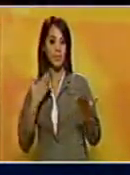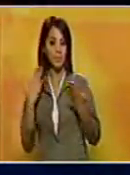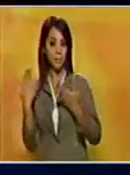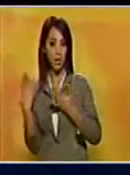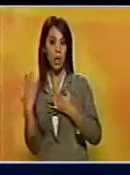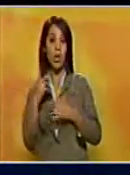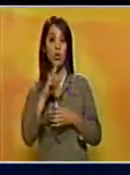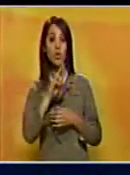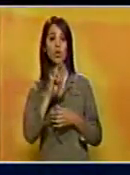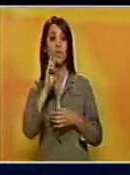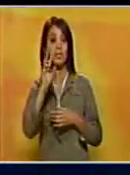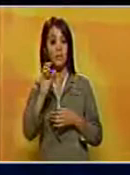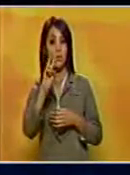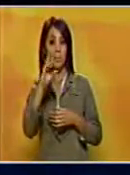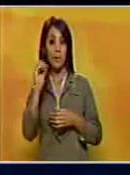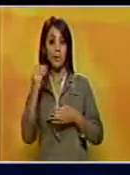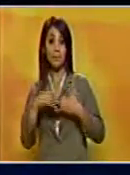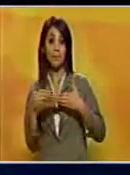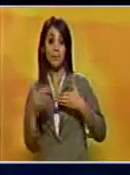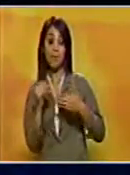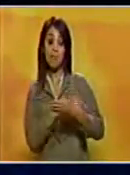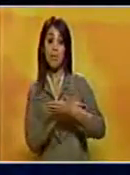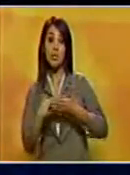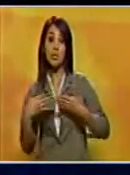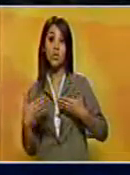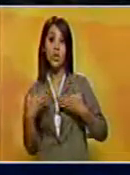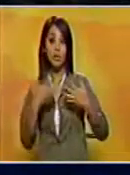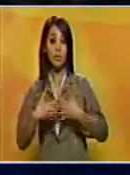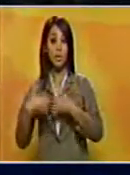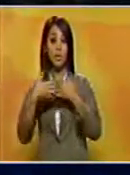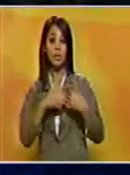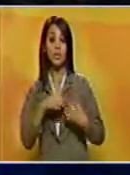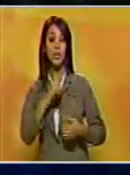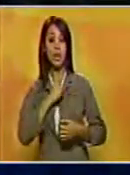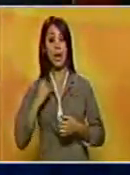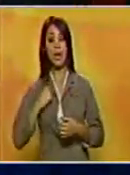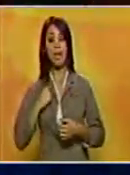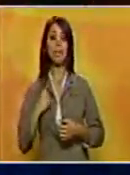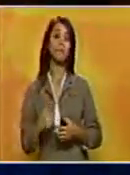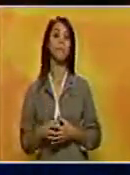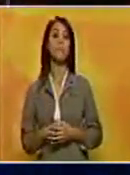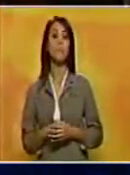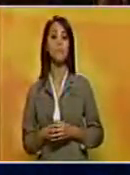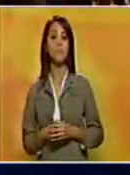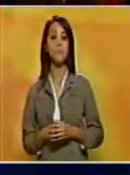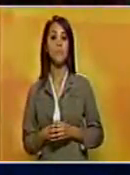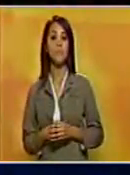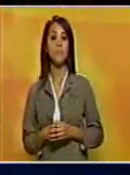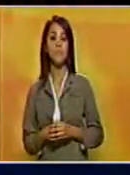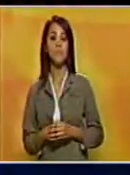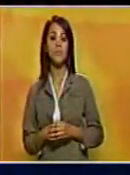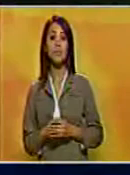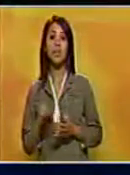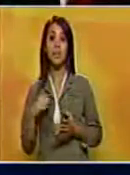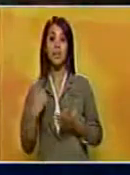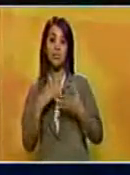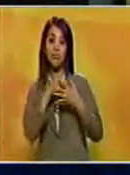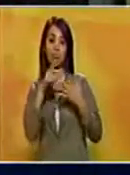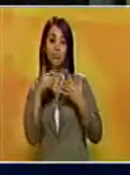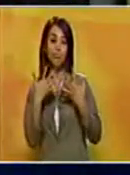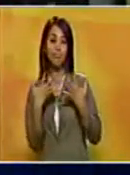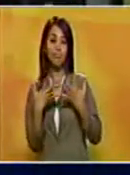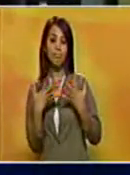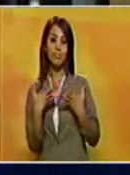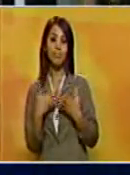de 220 millones de dólares en Estados Unidos y Canadá durante su fin de semana de estreno. Esta cifra solo ha sido superada por